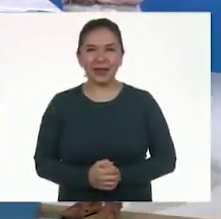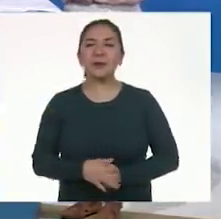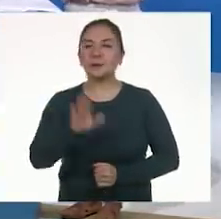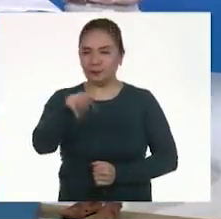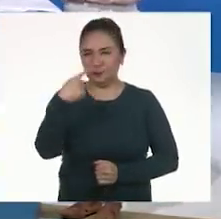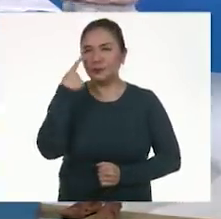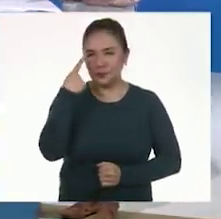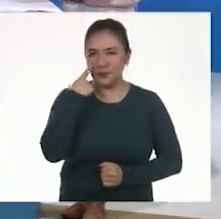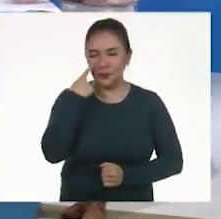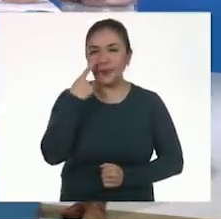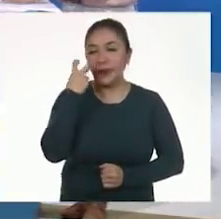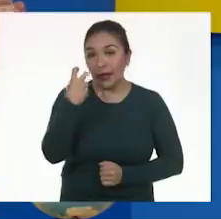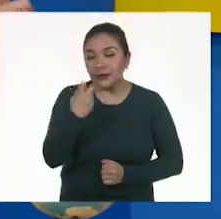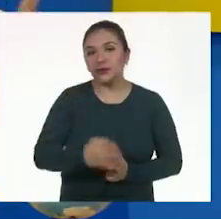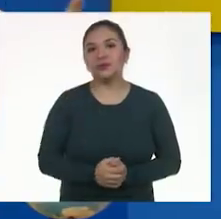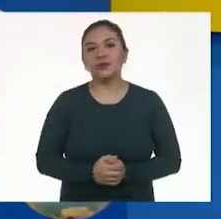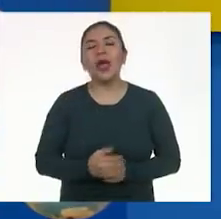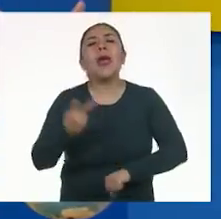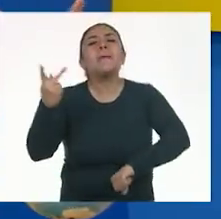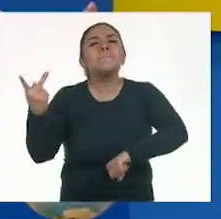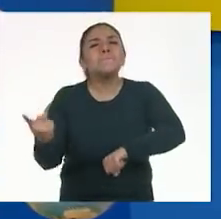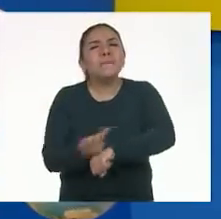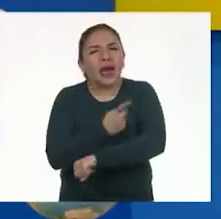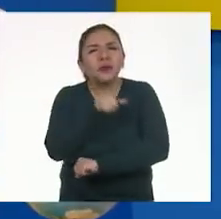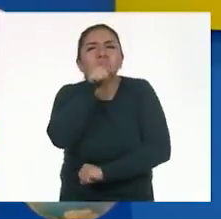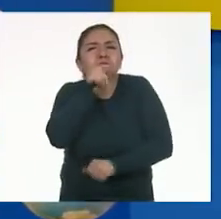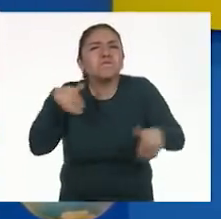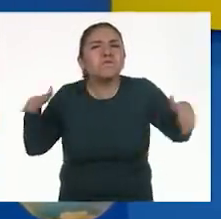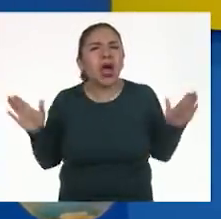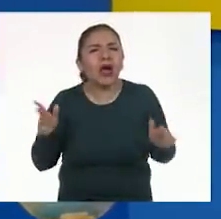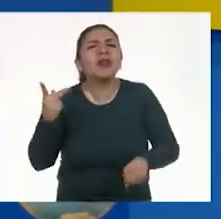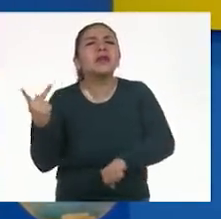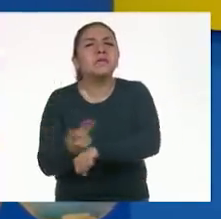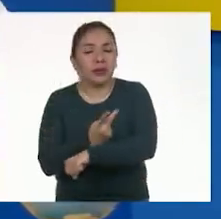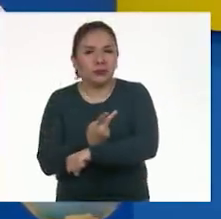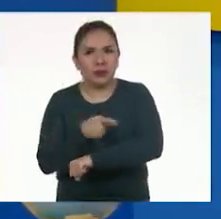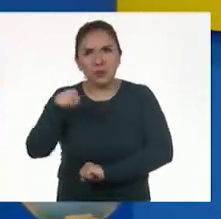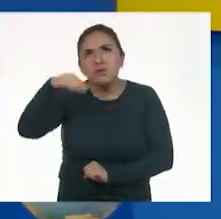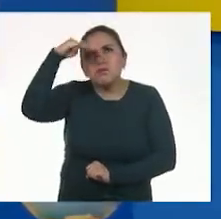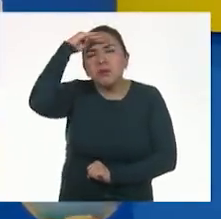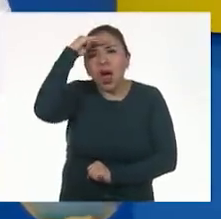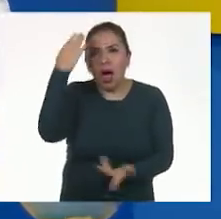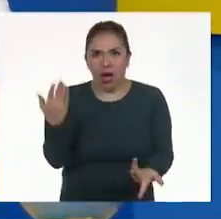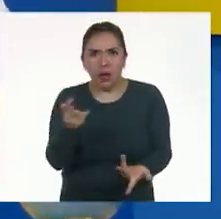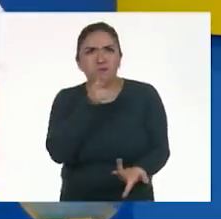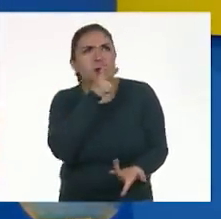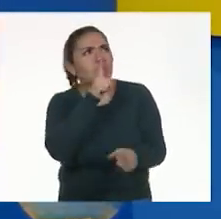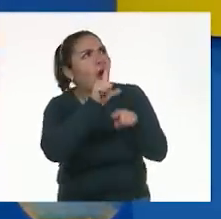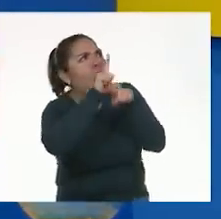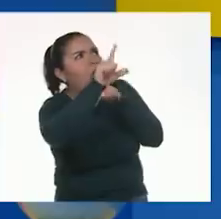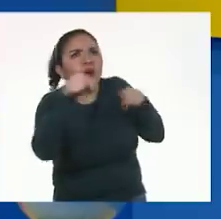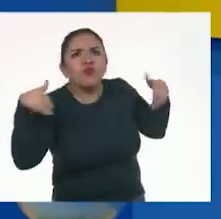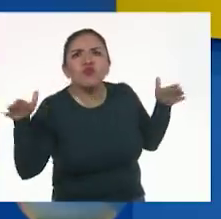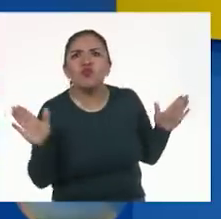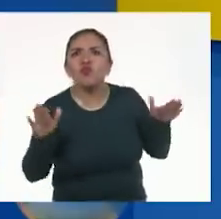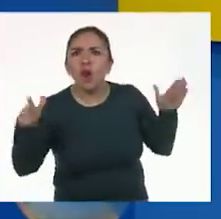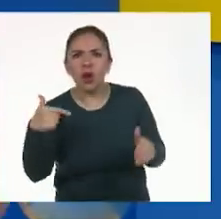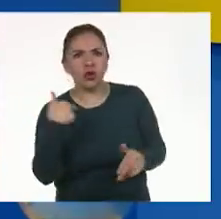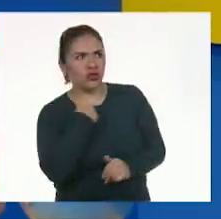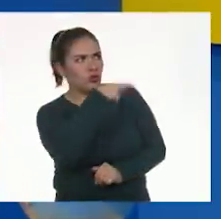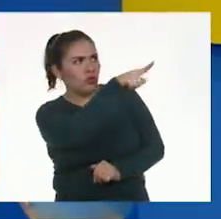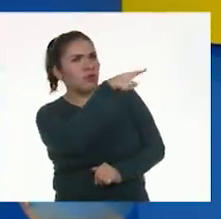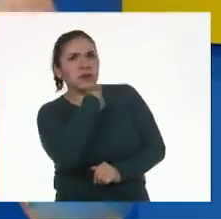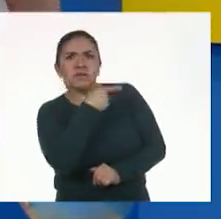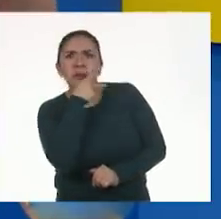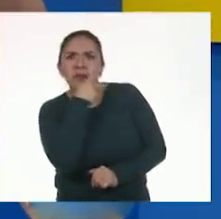Fíjate, Jenny, lo que sucedió con el pajarito. Pensó, claro, mi papá puede volar, yo soy hijo de mi papá,